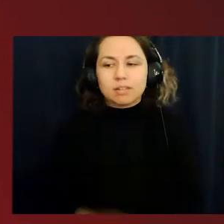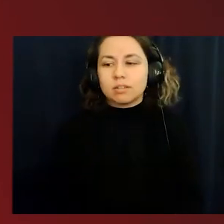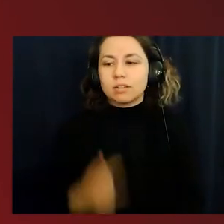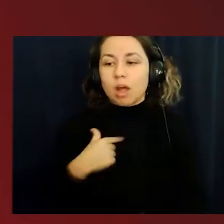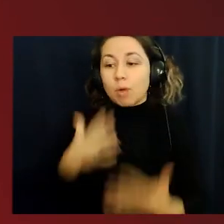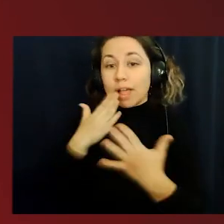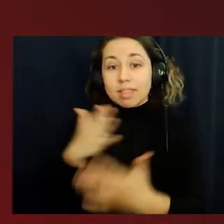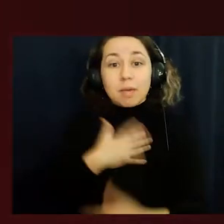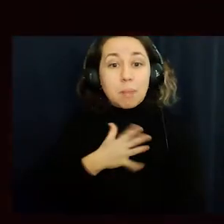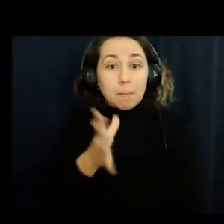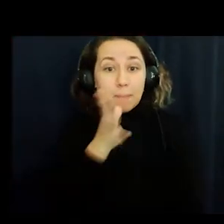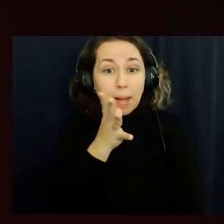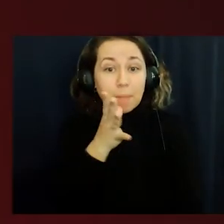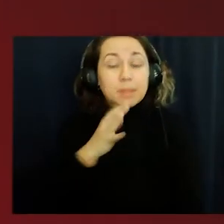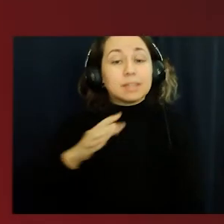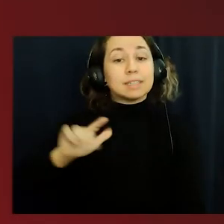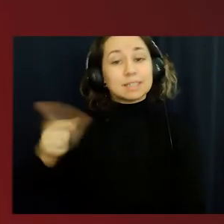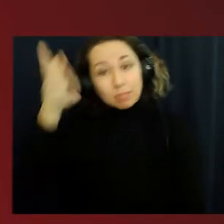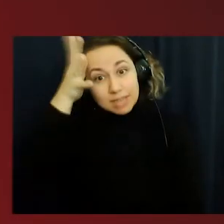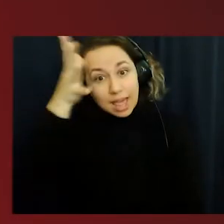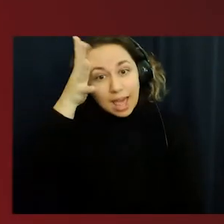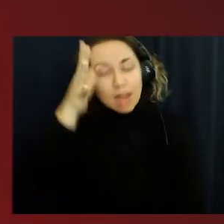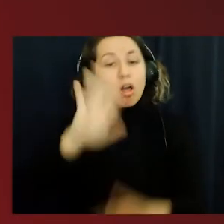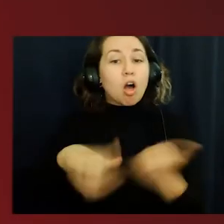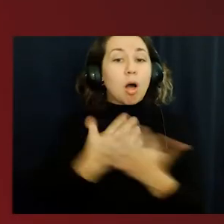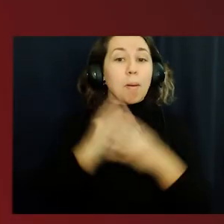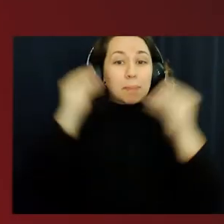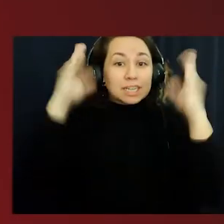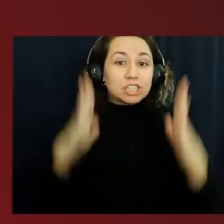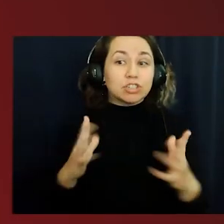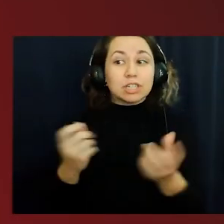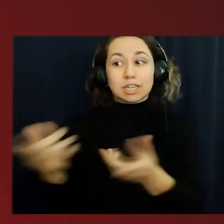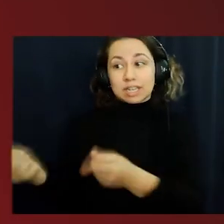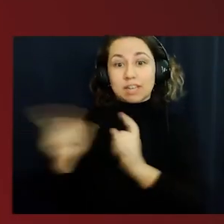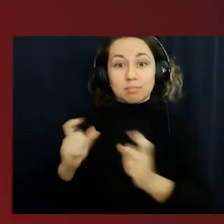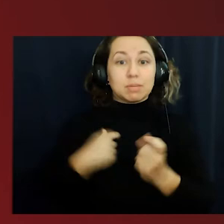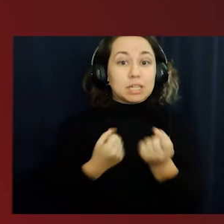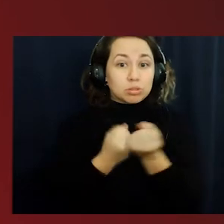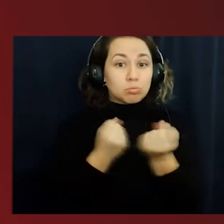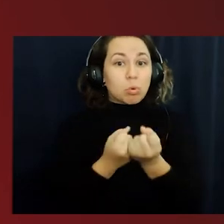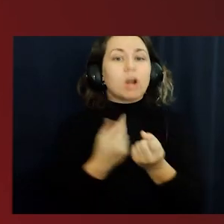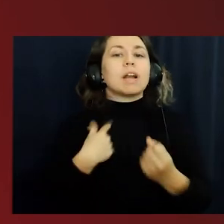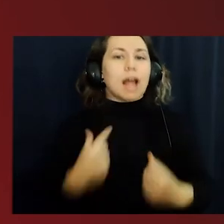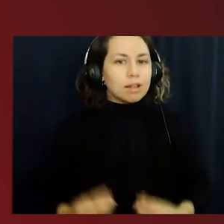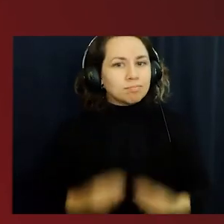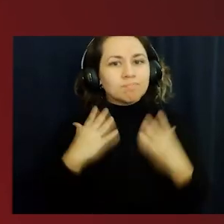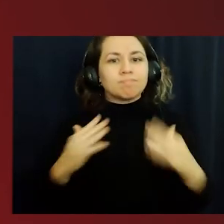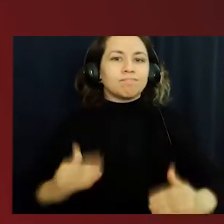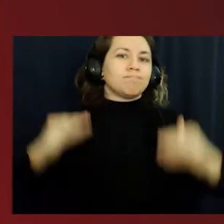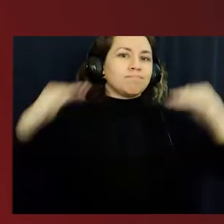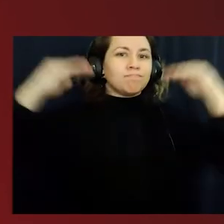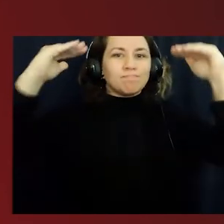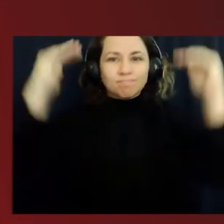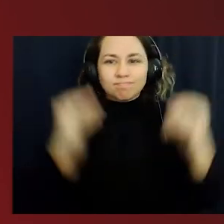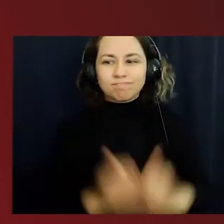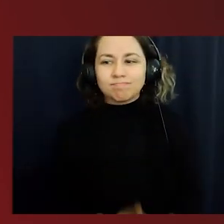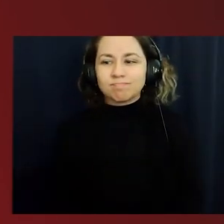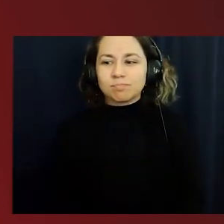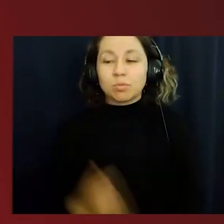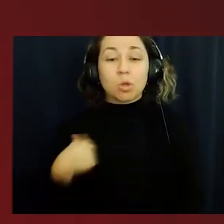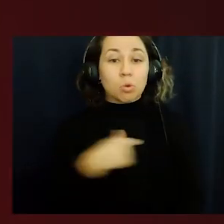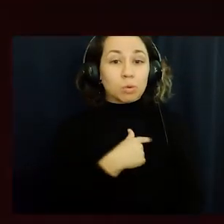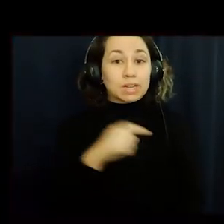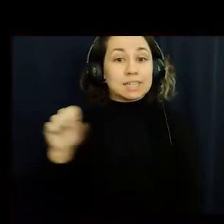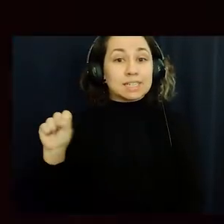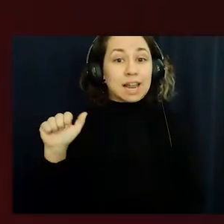motivándome. Quiero agradecer a mi mamá, mi padrastro y todos mis maestros por el apoyo para triunfar y prosperar en la